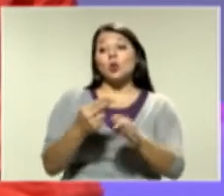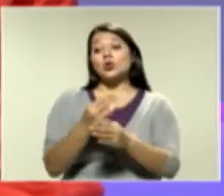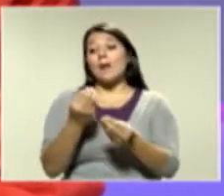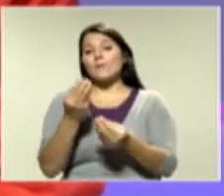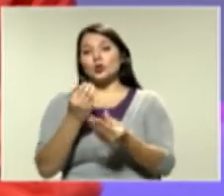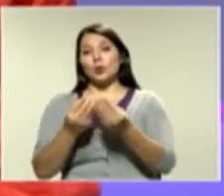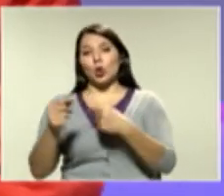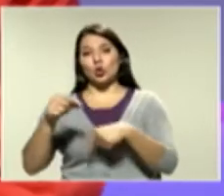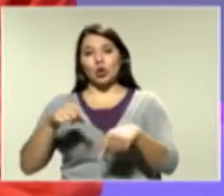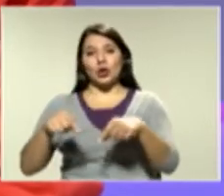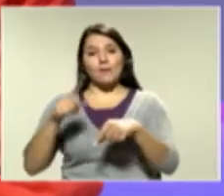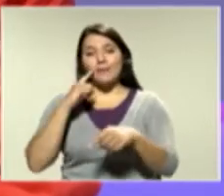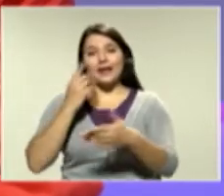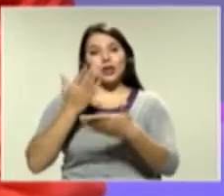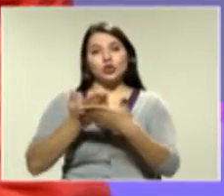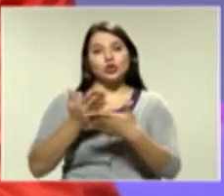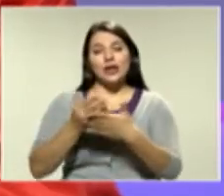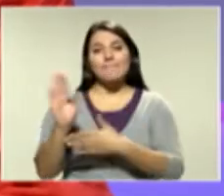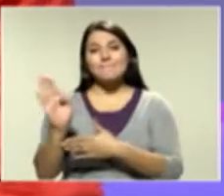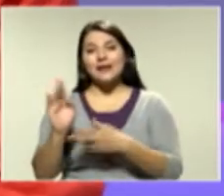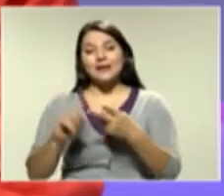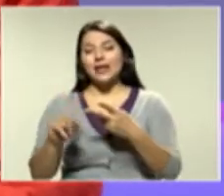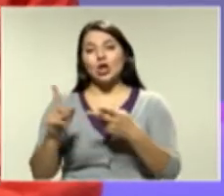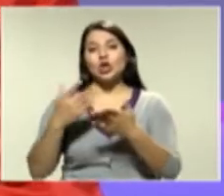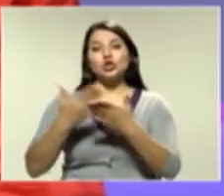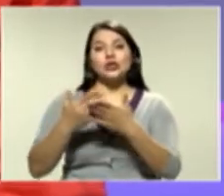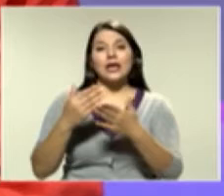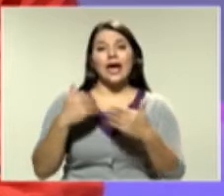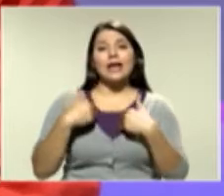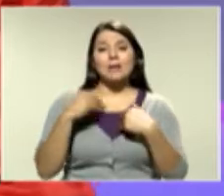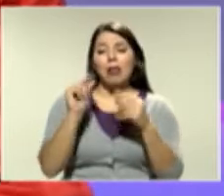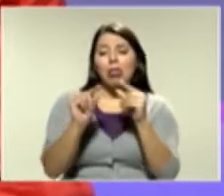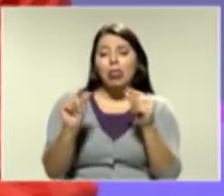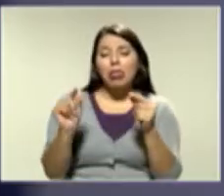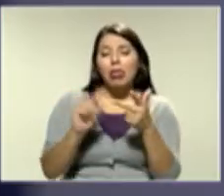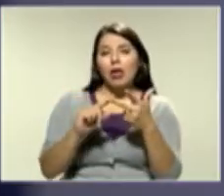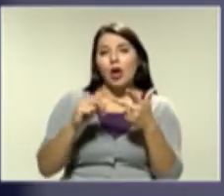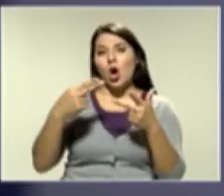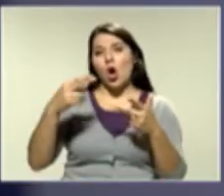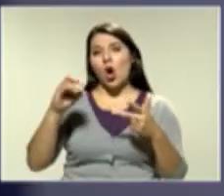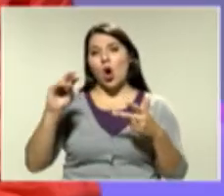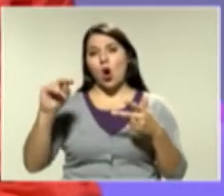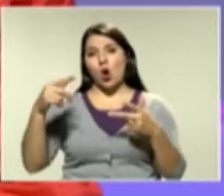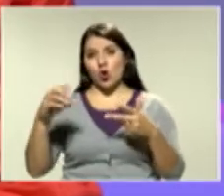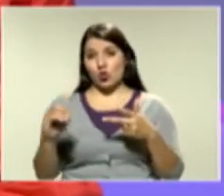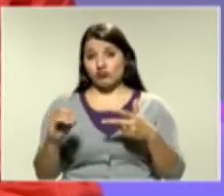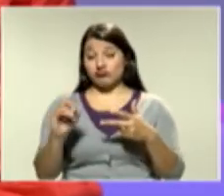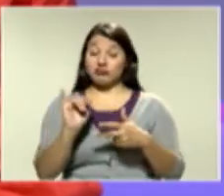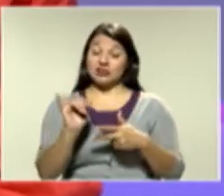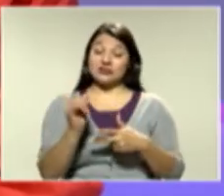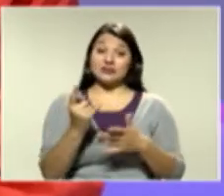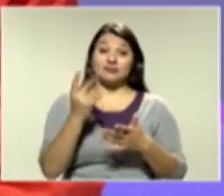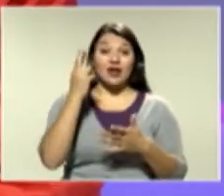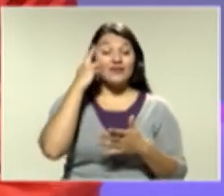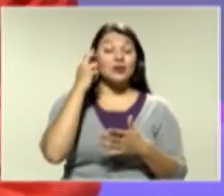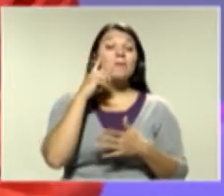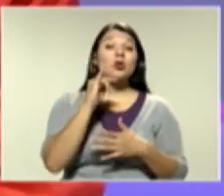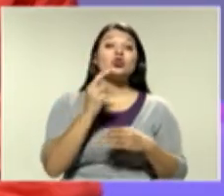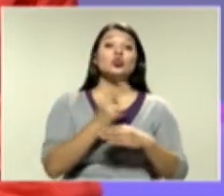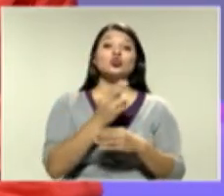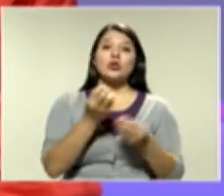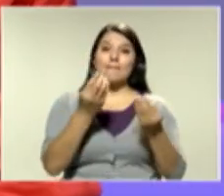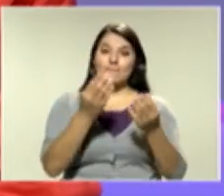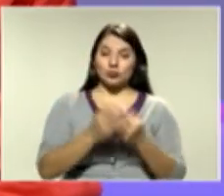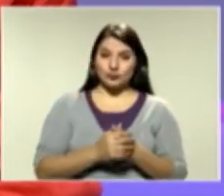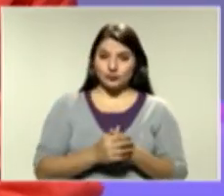para que no lleguen hongos, que no lleguen bacterias, que no lleguen insectos a sus cosechas. Eso es uno de los factores que ha influido en esto.